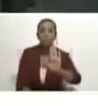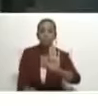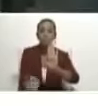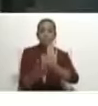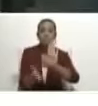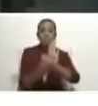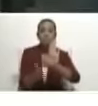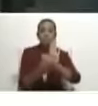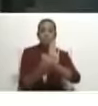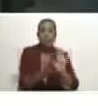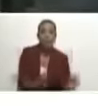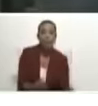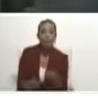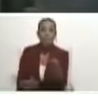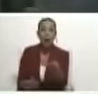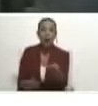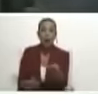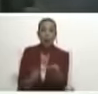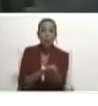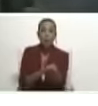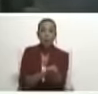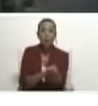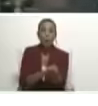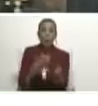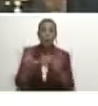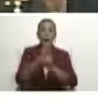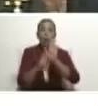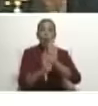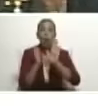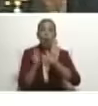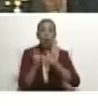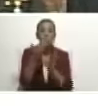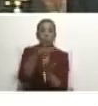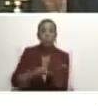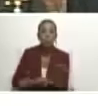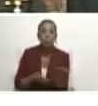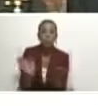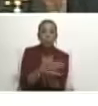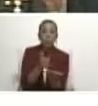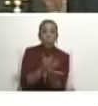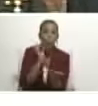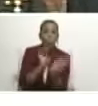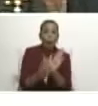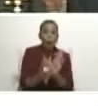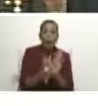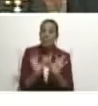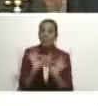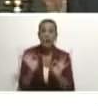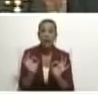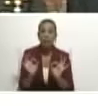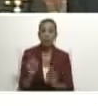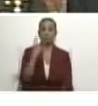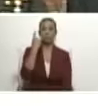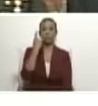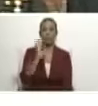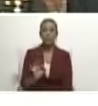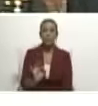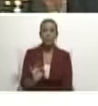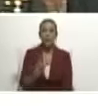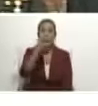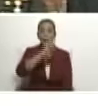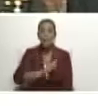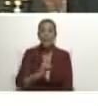como una baraja mágica de la propia Constitución, en el momento en que nadie se lo esperaba, en el